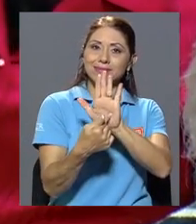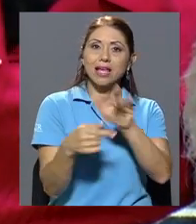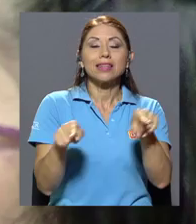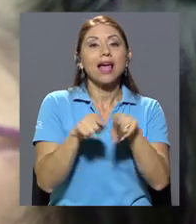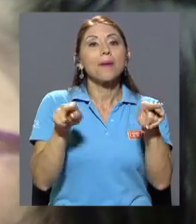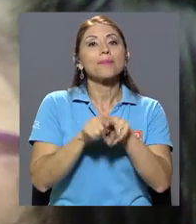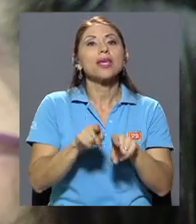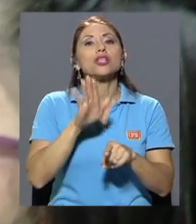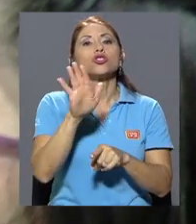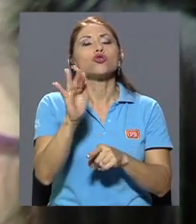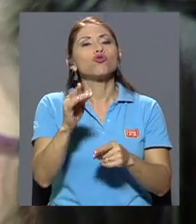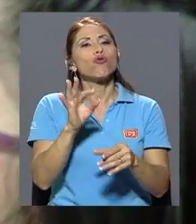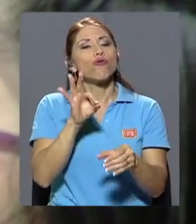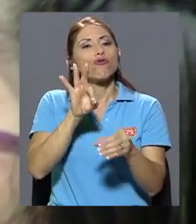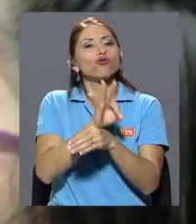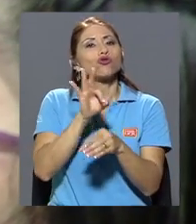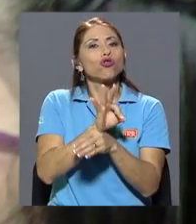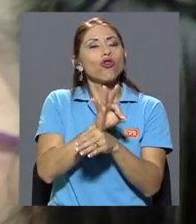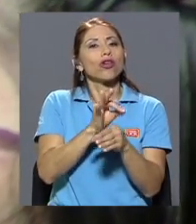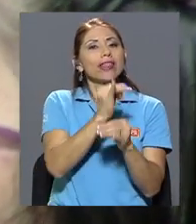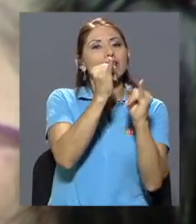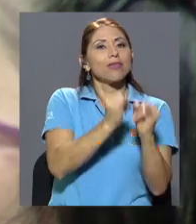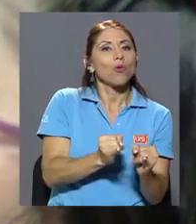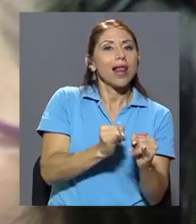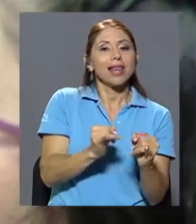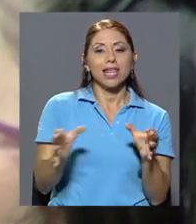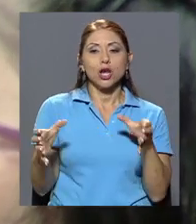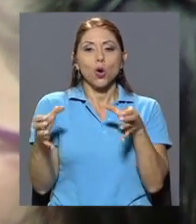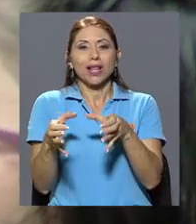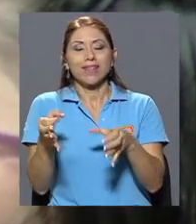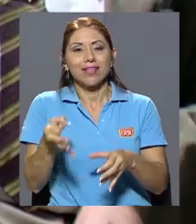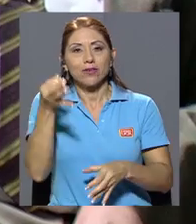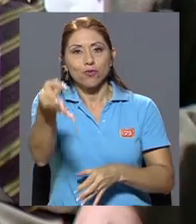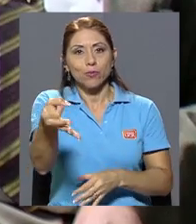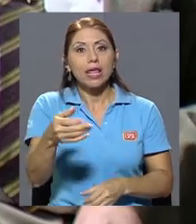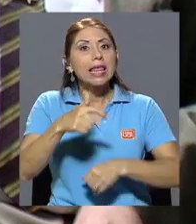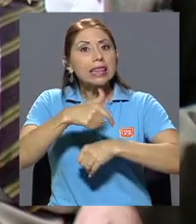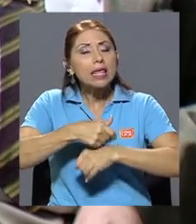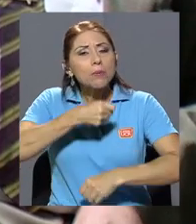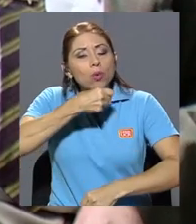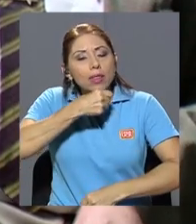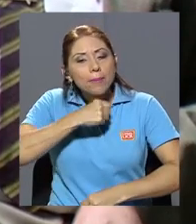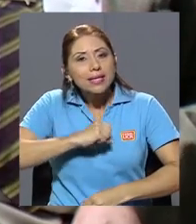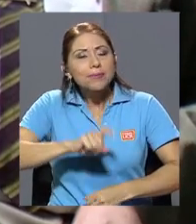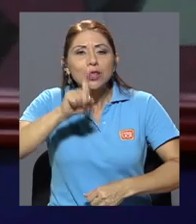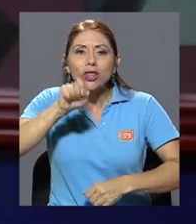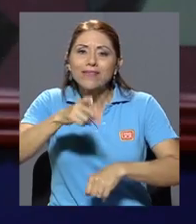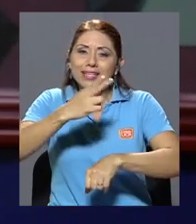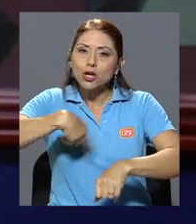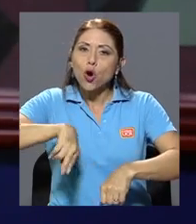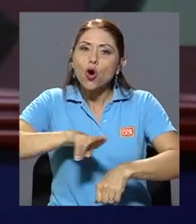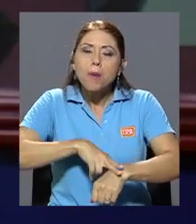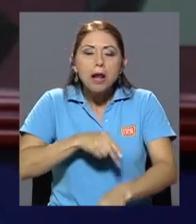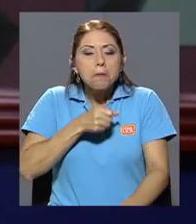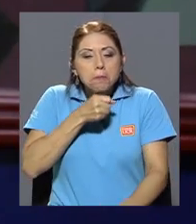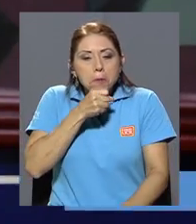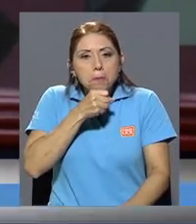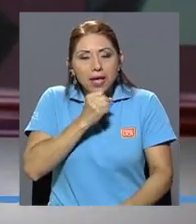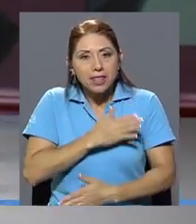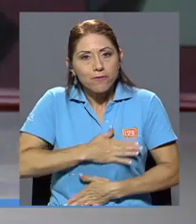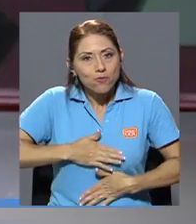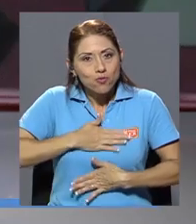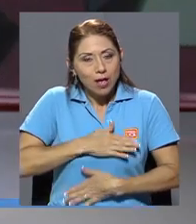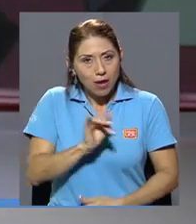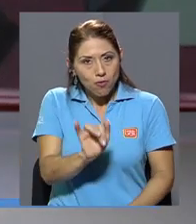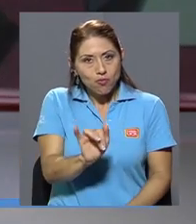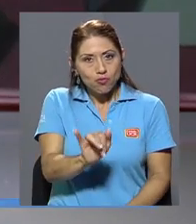individual y colectiva hacia el futuro. El envejecimiento debe ser algo normal y disfrutarlo de esa manera. Hemos